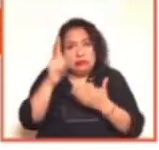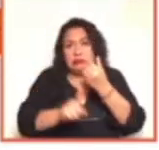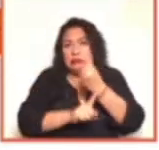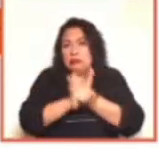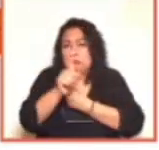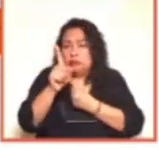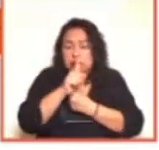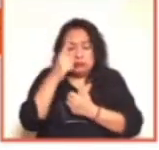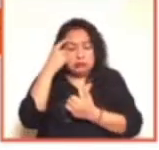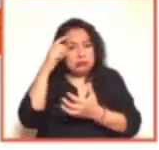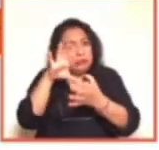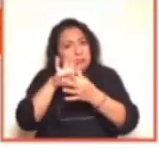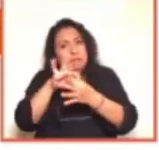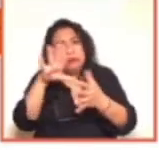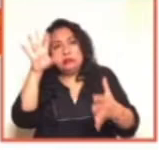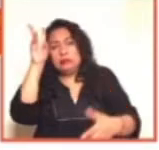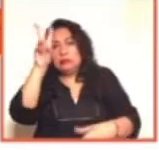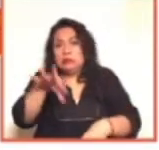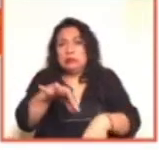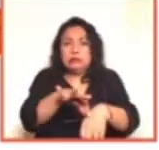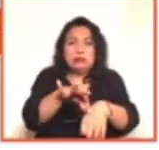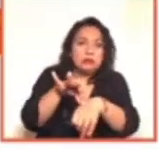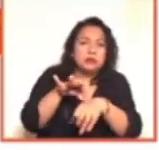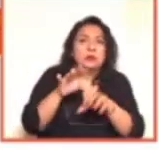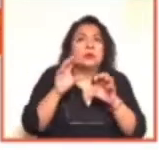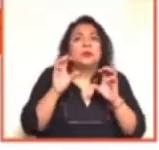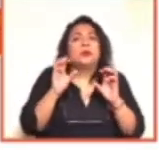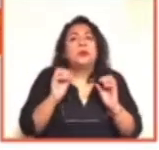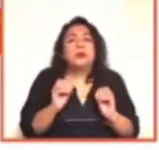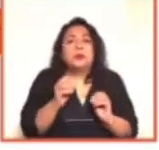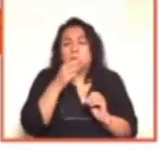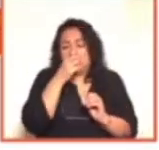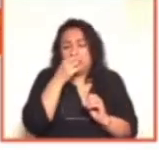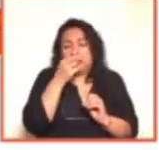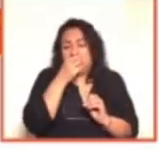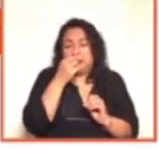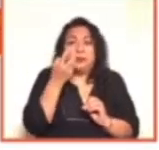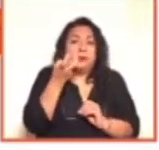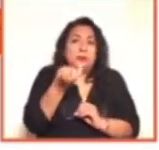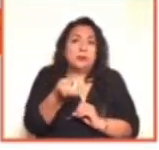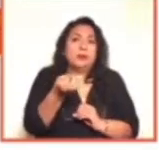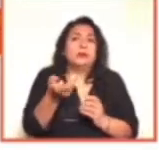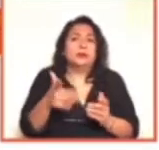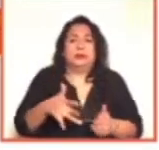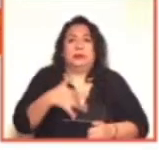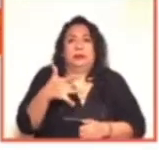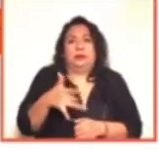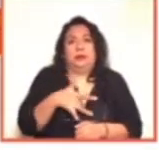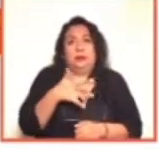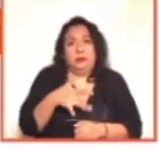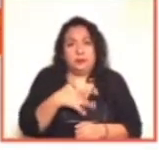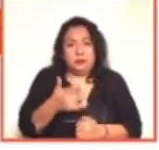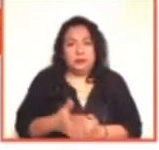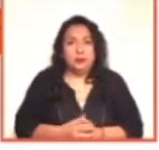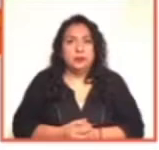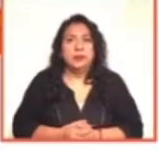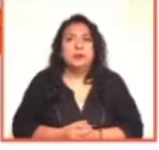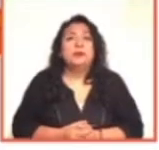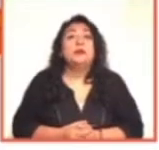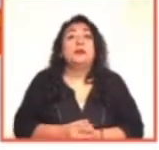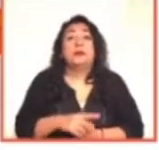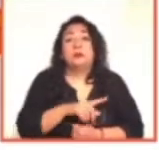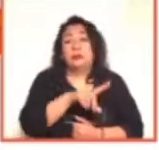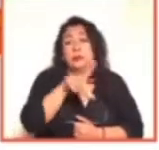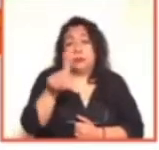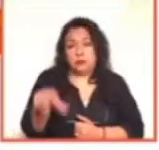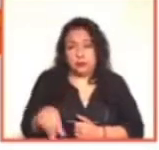la realidad o digamos de esa realidad o de esos sentidos. Más adelante